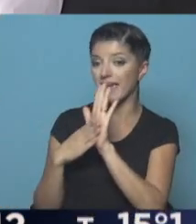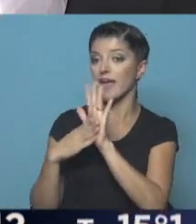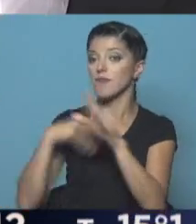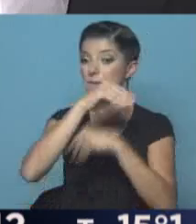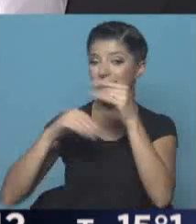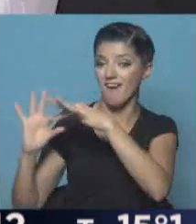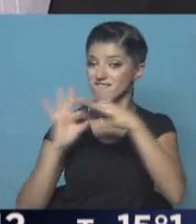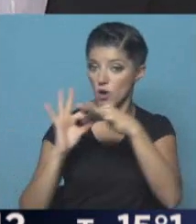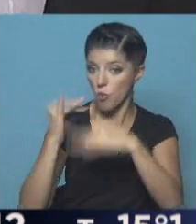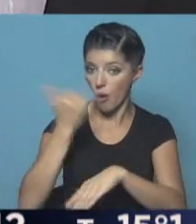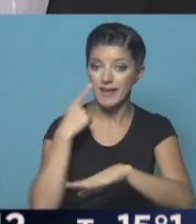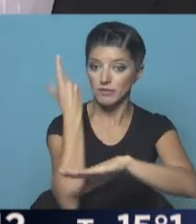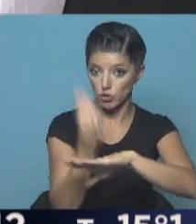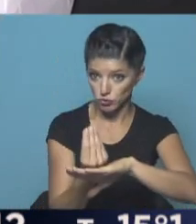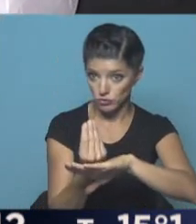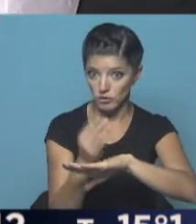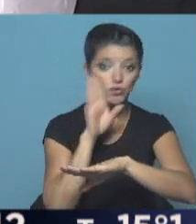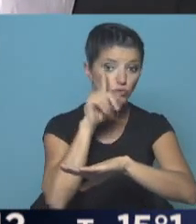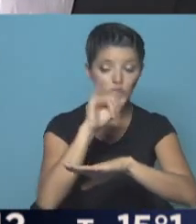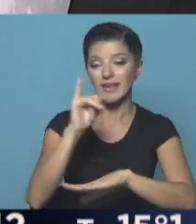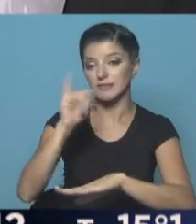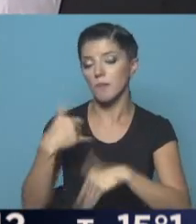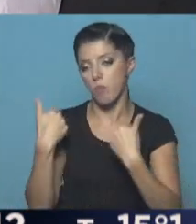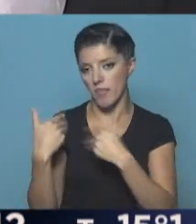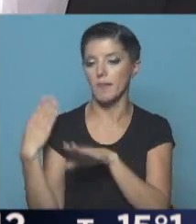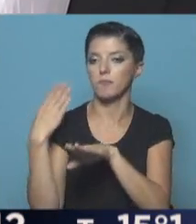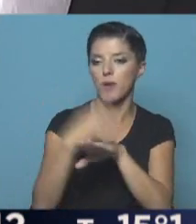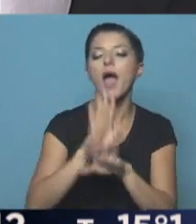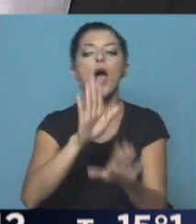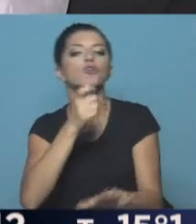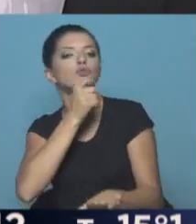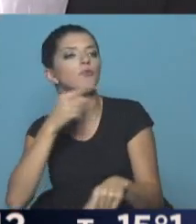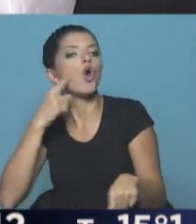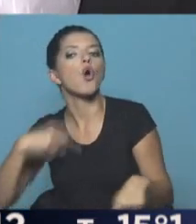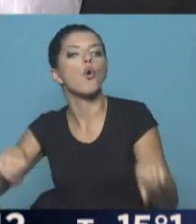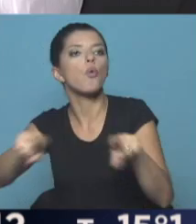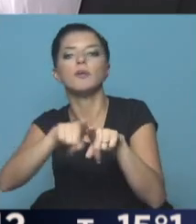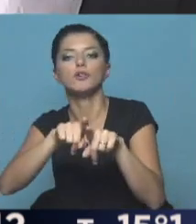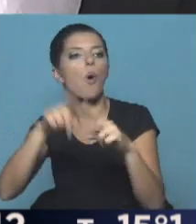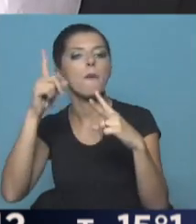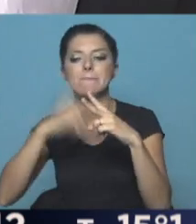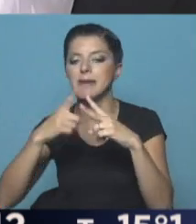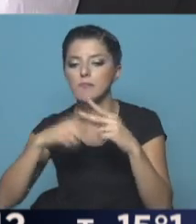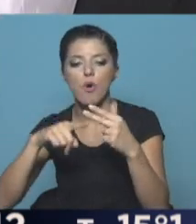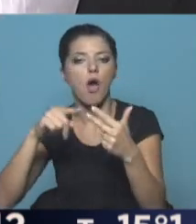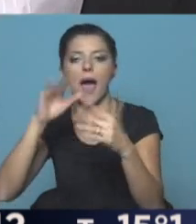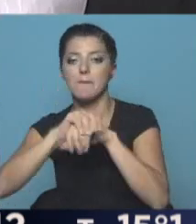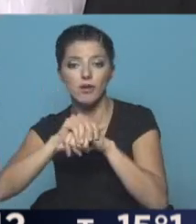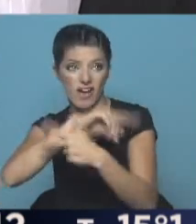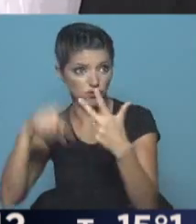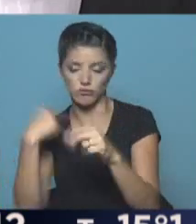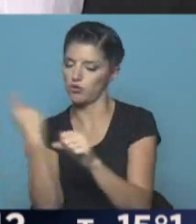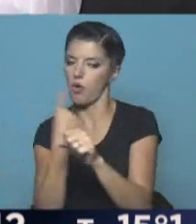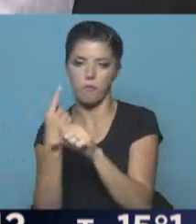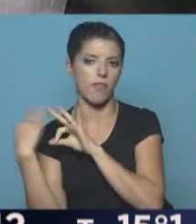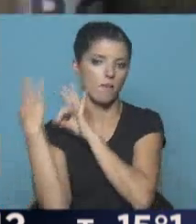familia en Estados Unidos. Ahora bien, ¿qué pasa con el concubinato? ¿Qué pasa con primos? ¿Qué pasa con amigos? No pueden entrar.